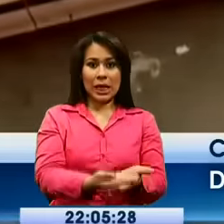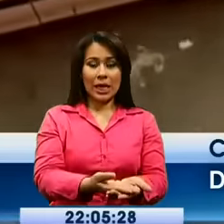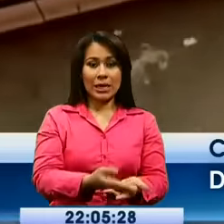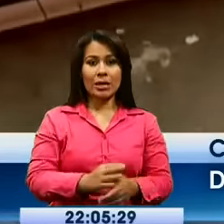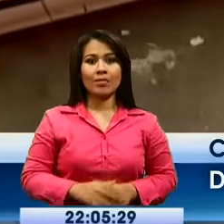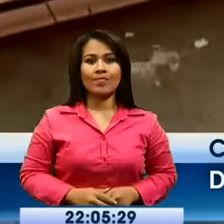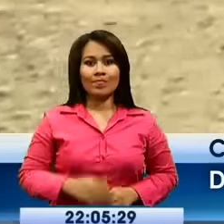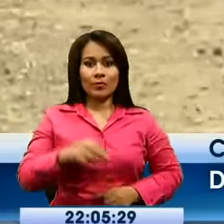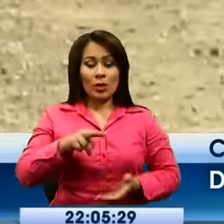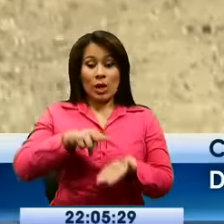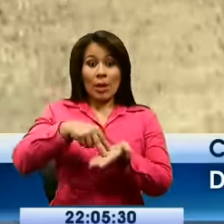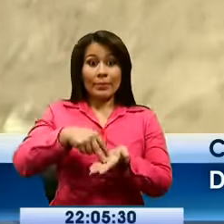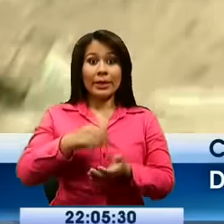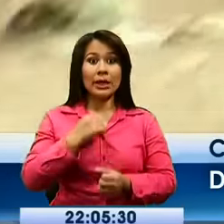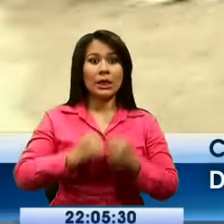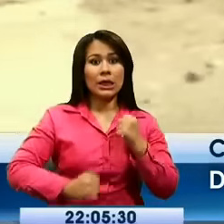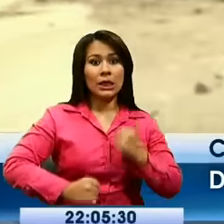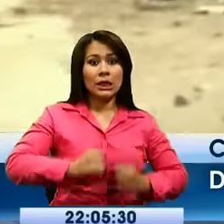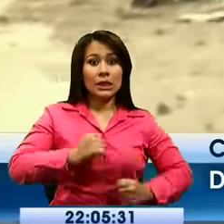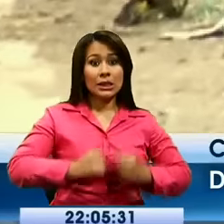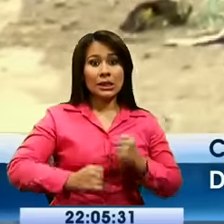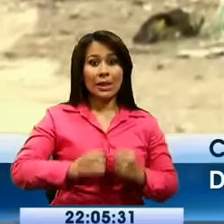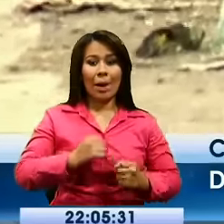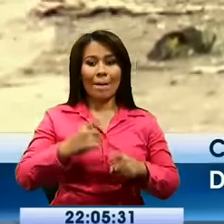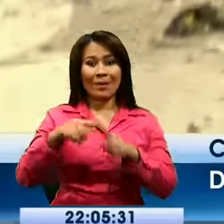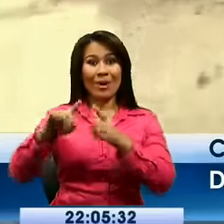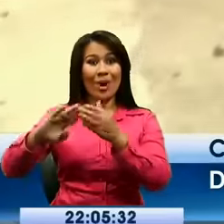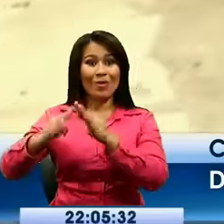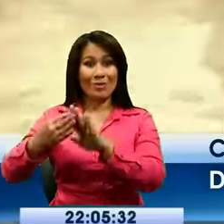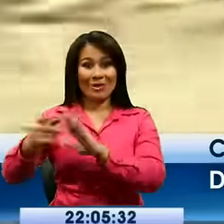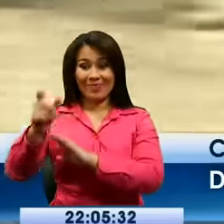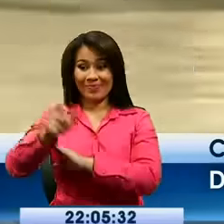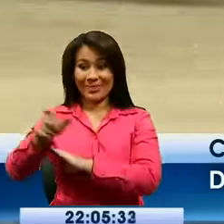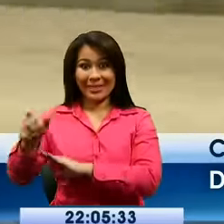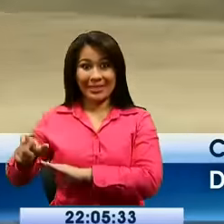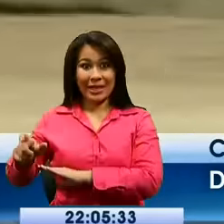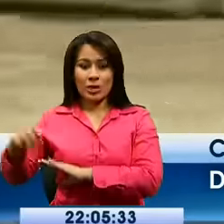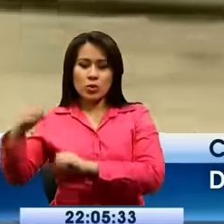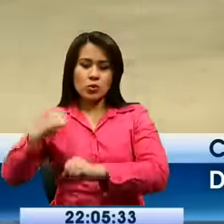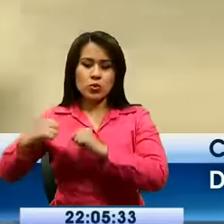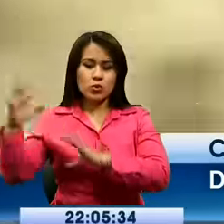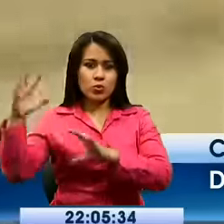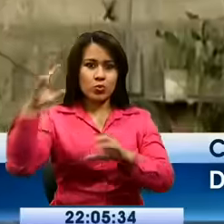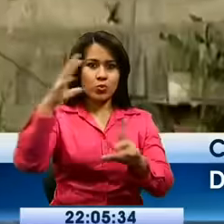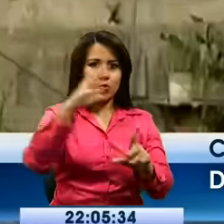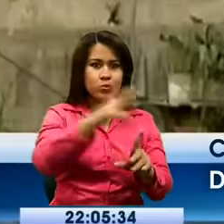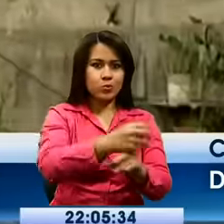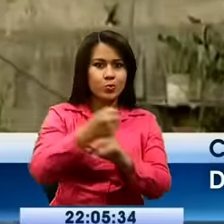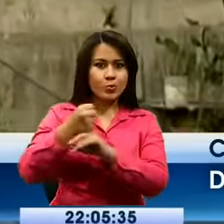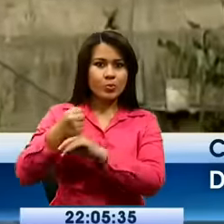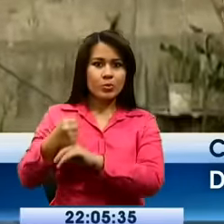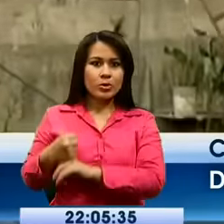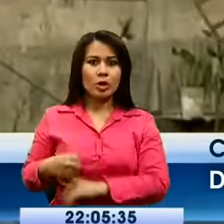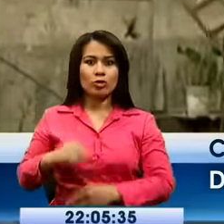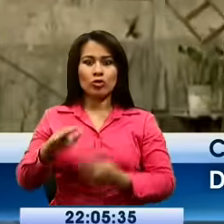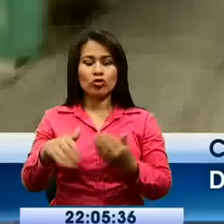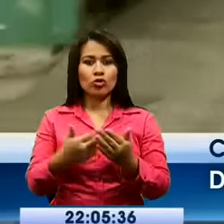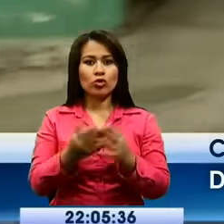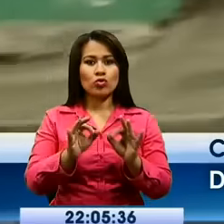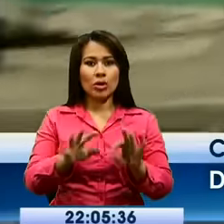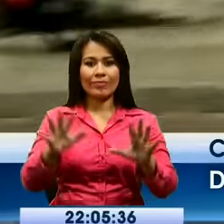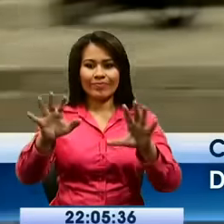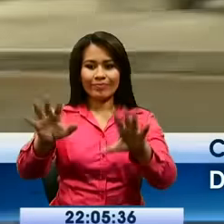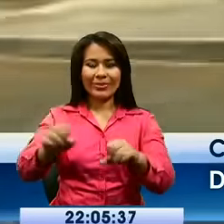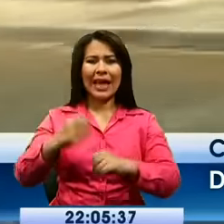sospechoso se puso de pie y caminó con intenciones de escapar. Pero los vecinos no lo permitieron. Que salimos y lo cogimos allá,